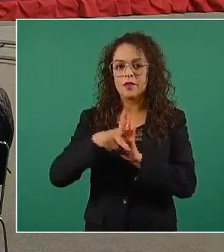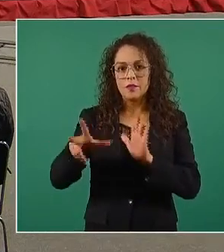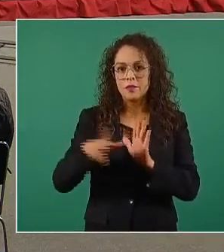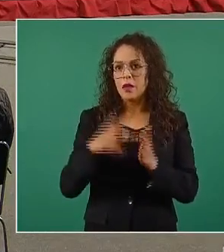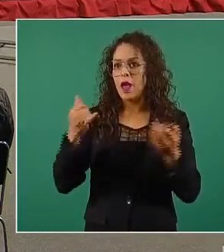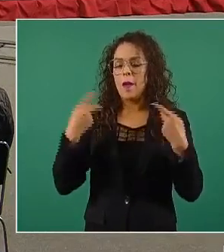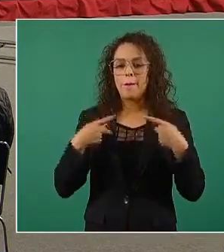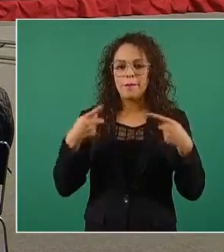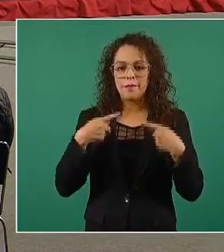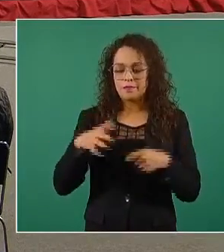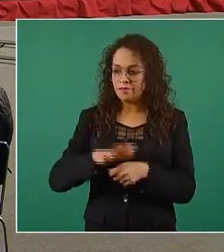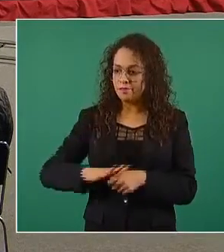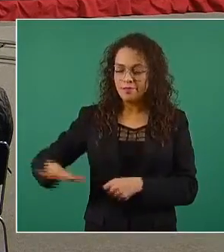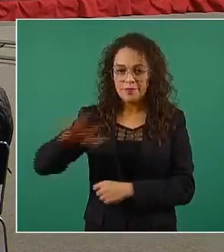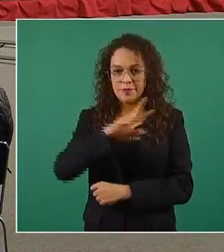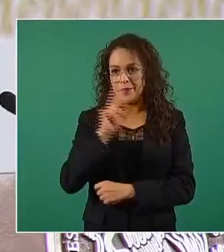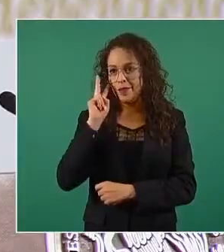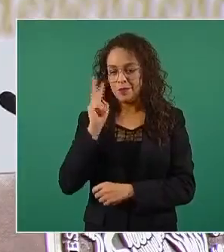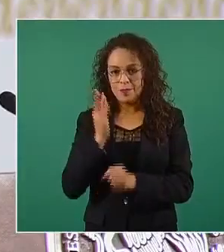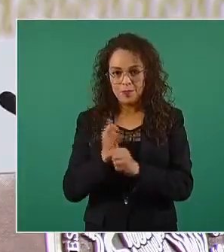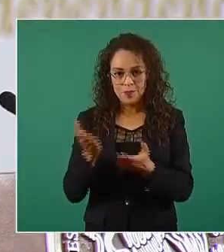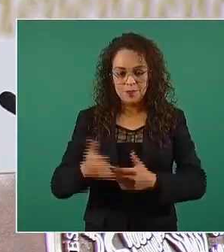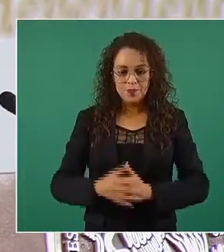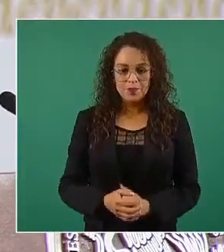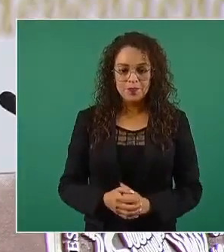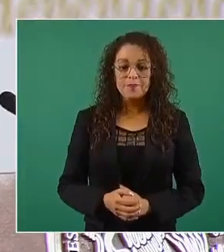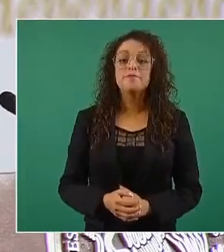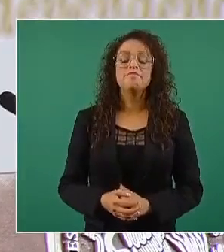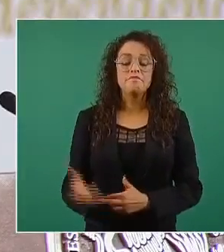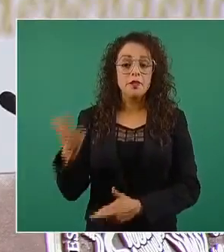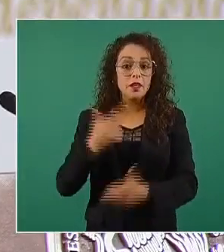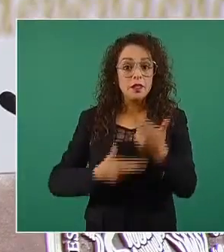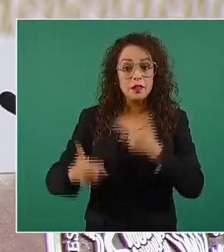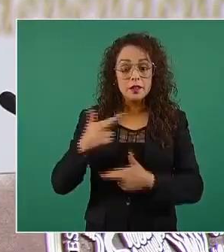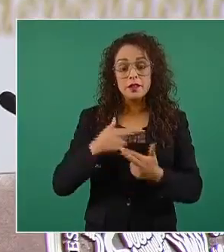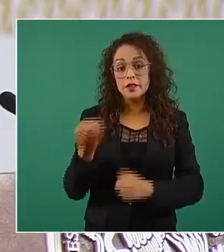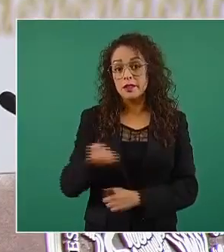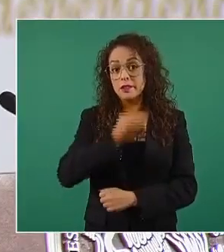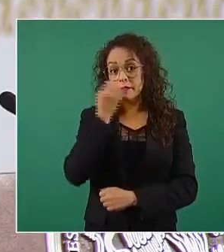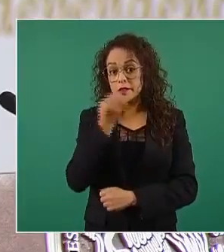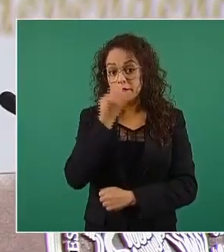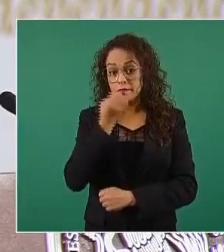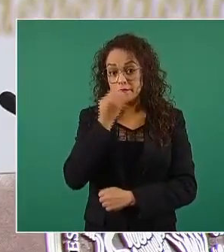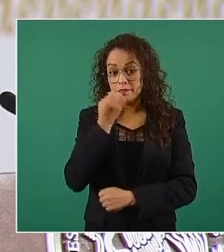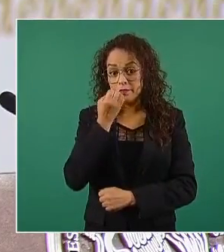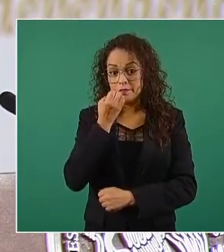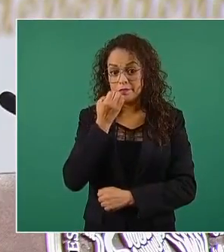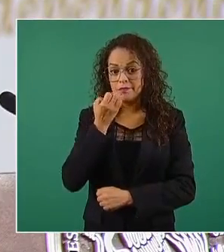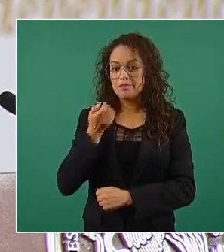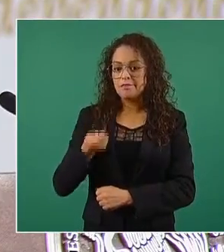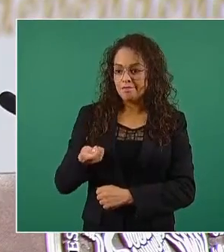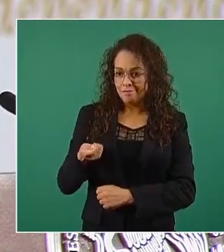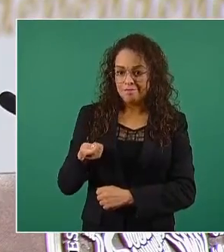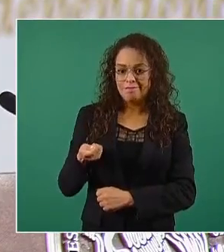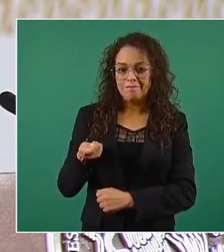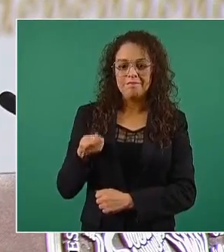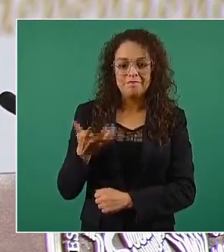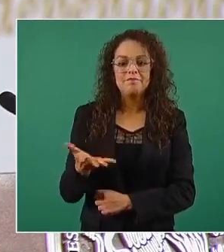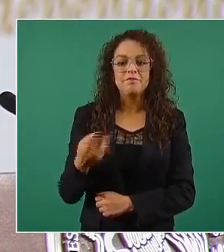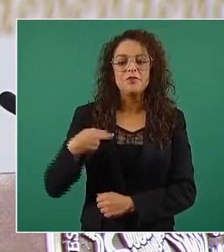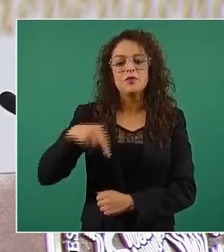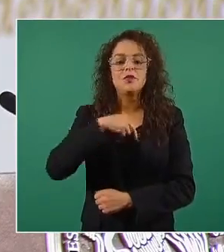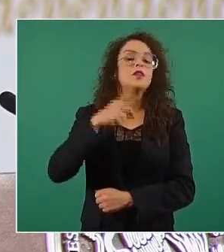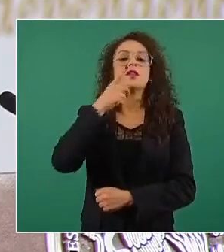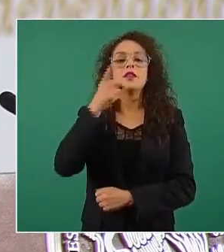ciudadanos. Efectivamente, el regreso a clases para lo que le llaman regreso a clases, que nosotros hemos dicho que es